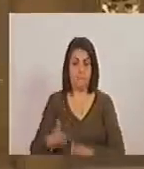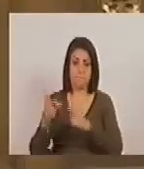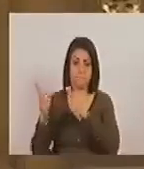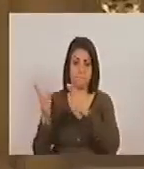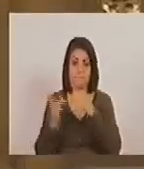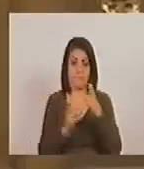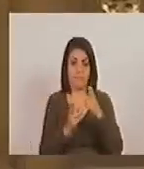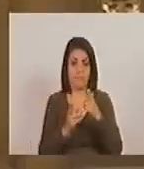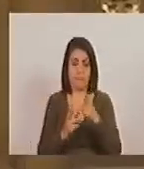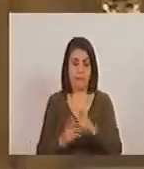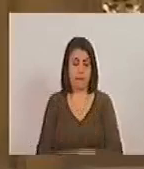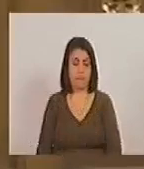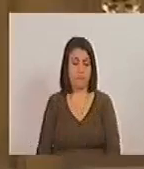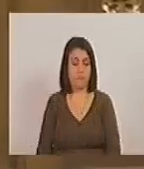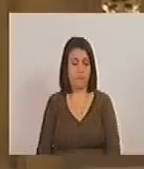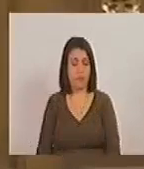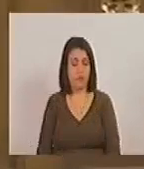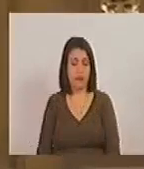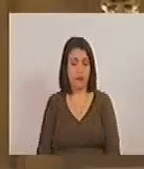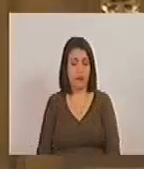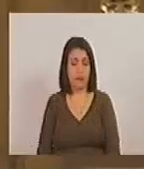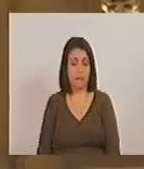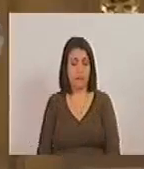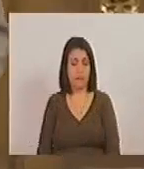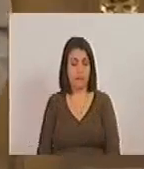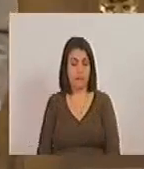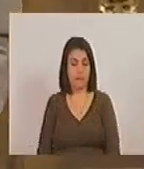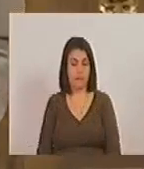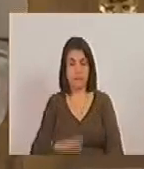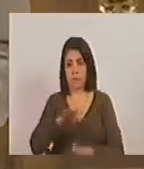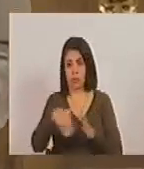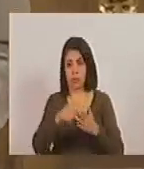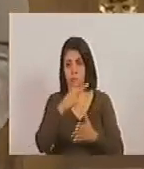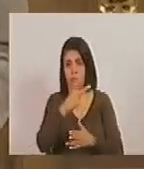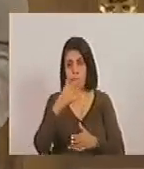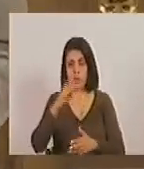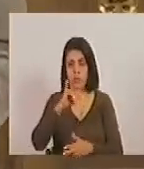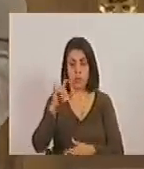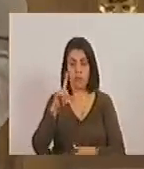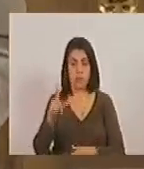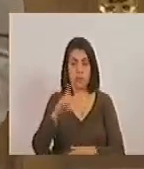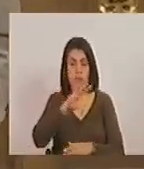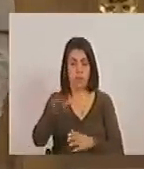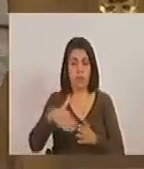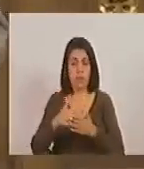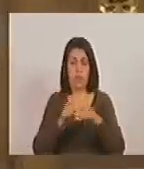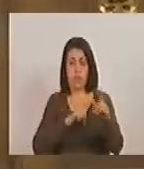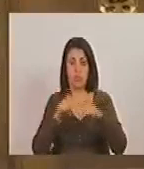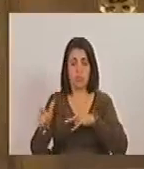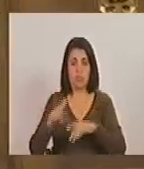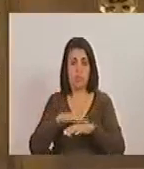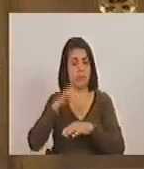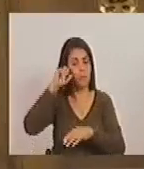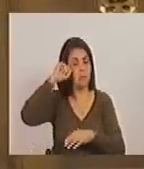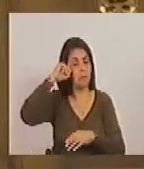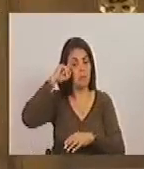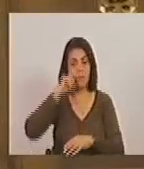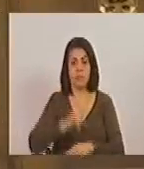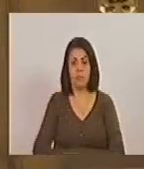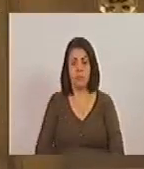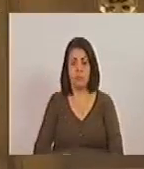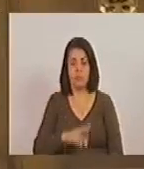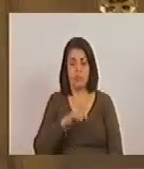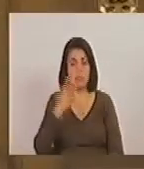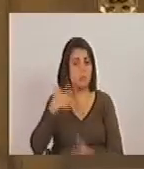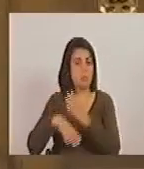invitar solemnemente, y lo planteo, presidente, ante esta asamblea, el 24 de julio tenemos todo listo para la conmemoración de